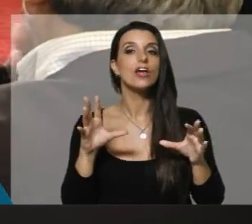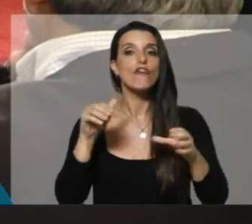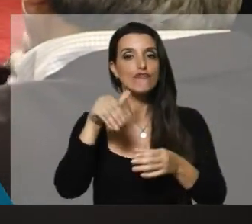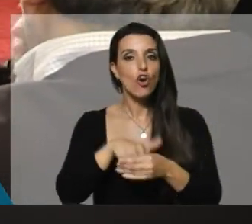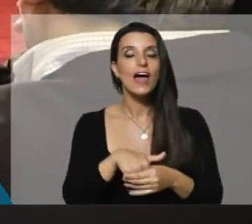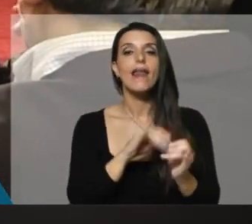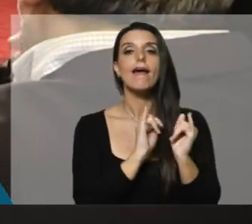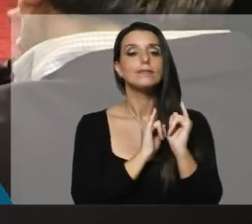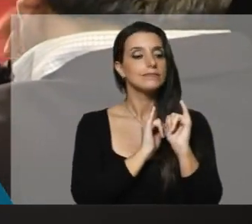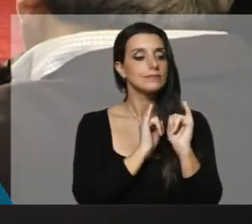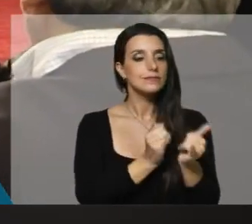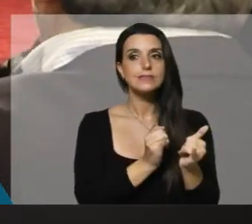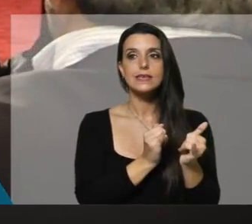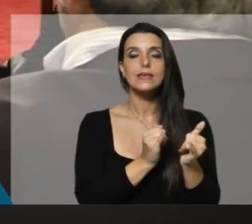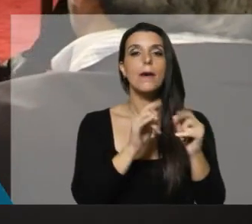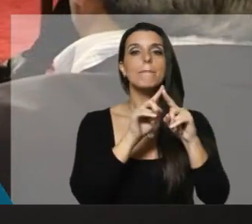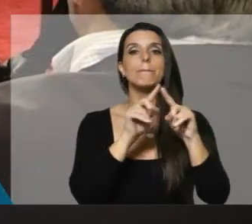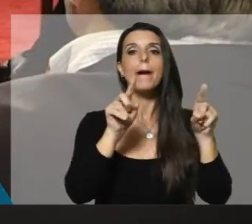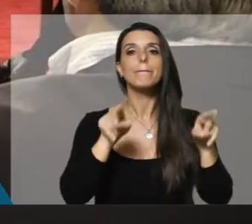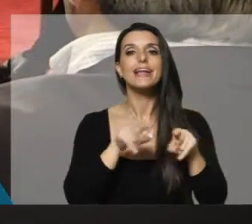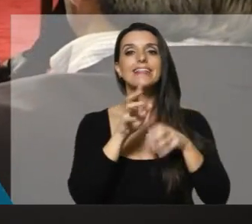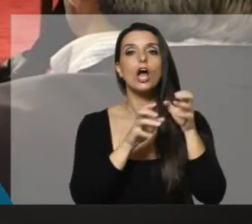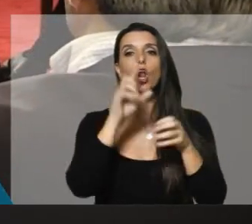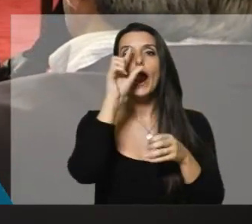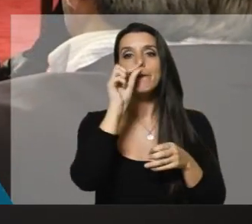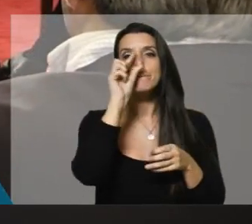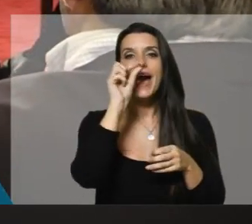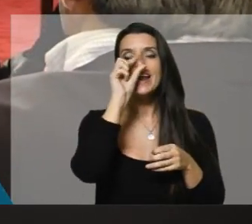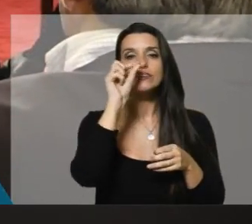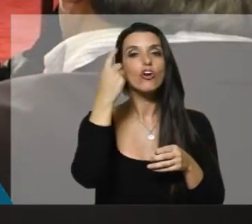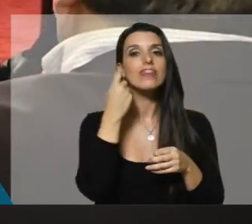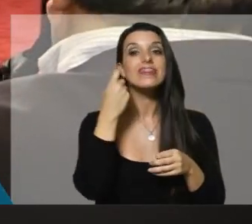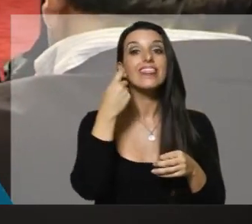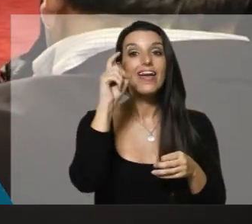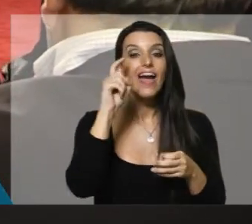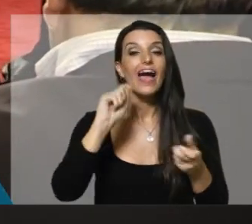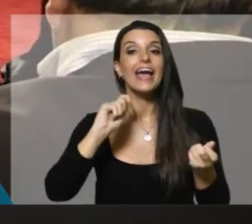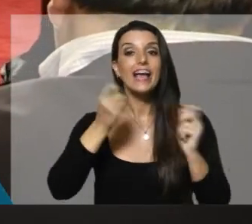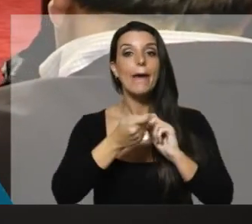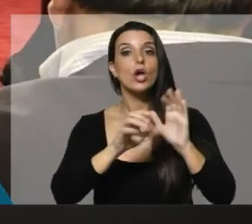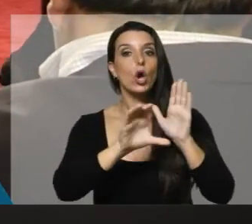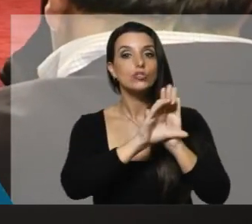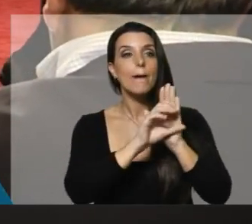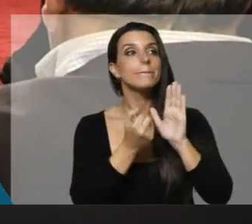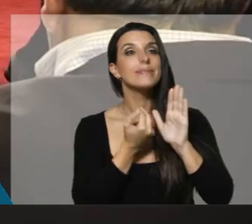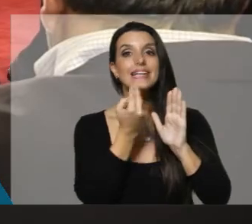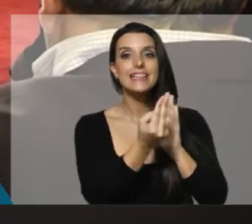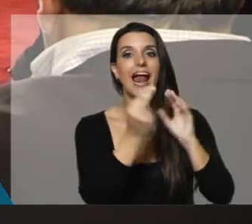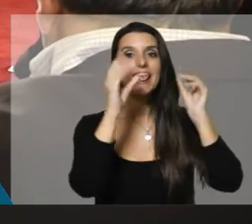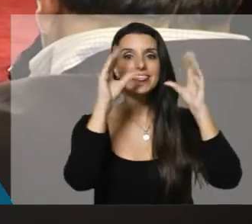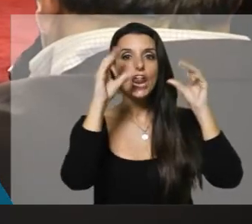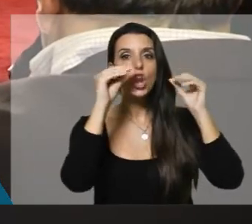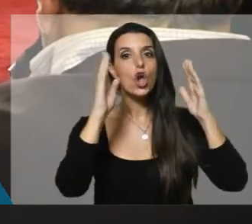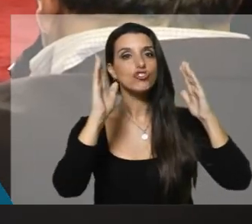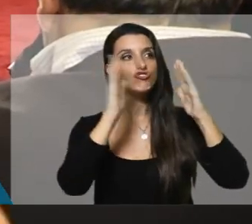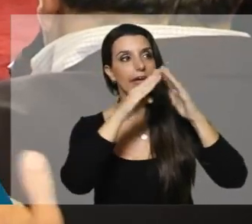sí de la papeleta amarilla que propone la reforma constitucional para habilitar los allanamientos